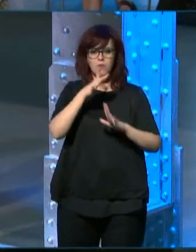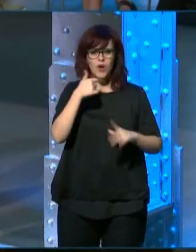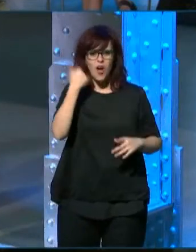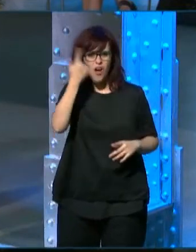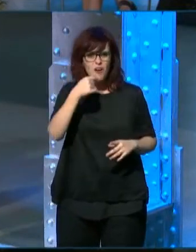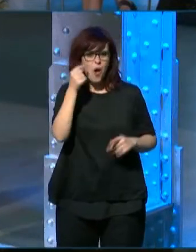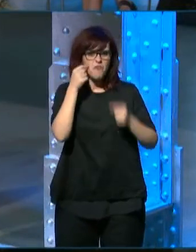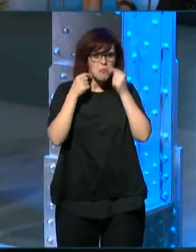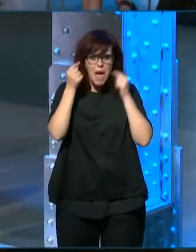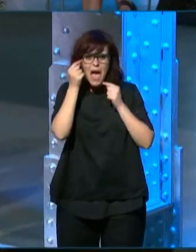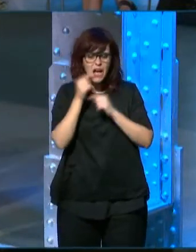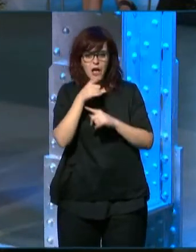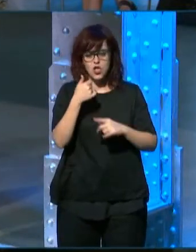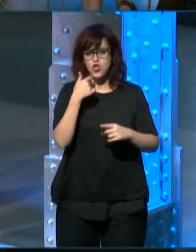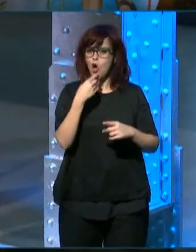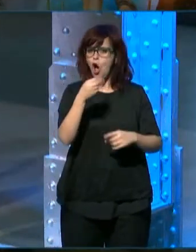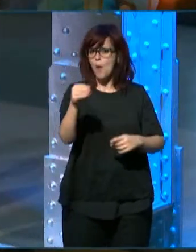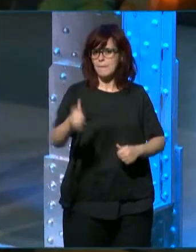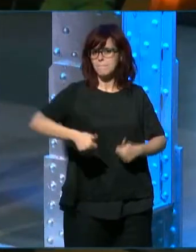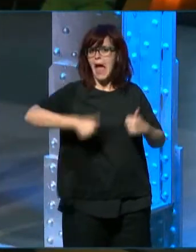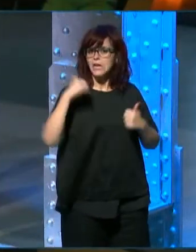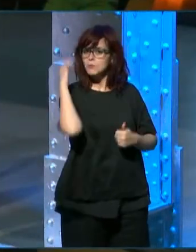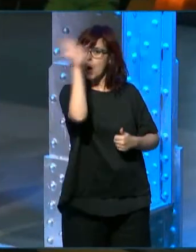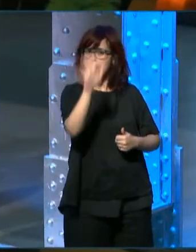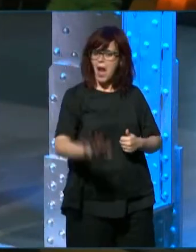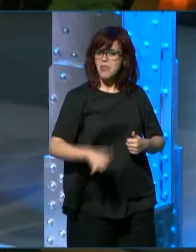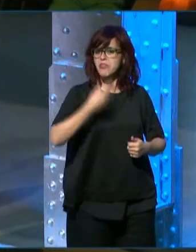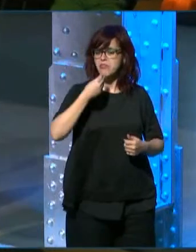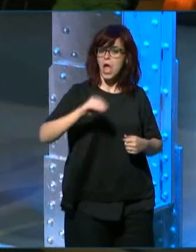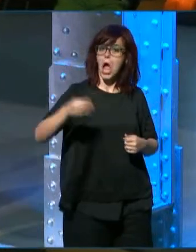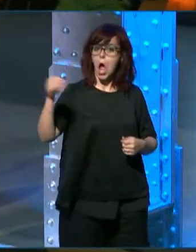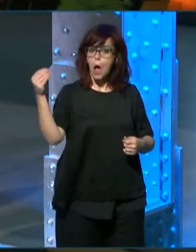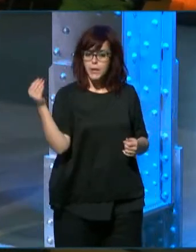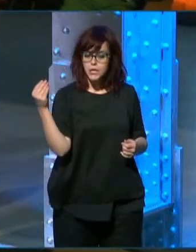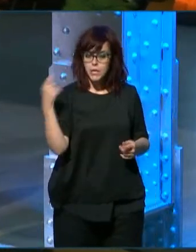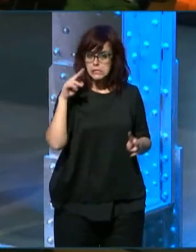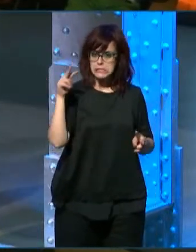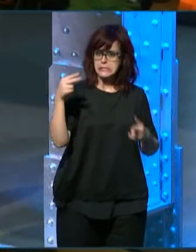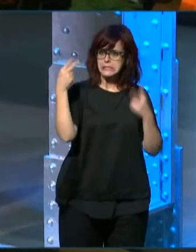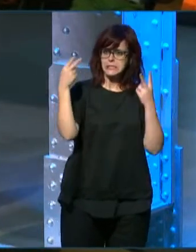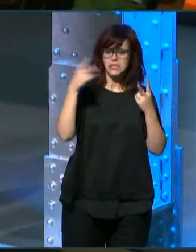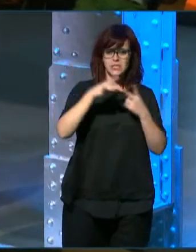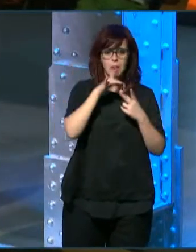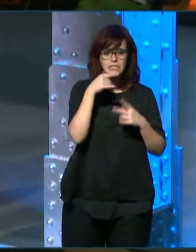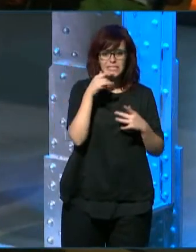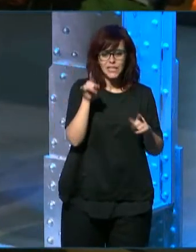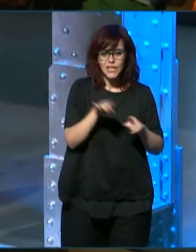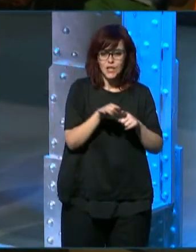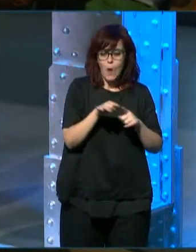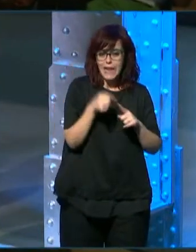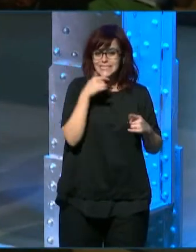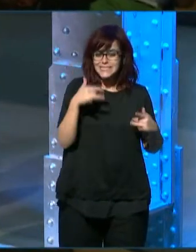las pecas, tal. Yo en realidad soy más joven y tengo una apariencia mucho más jovial. Y esta especie como de síndrome de Dorian